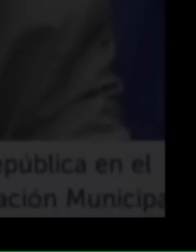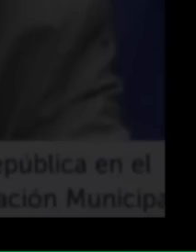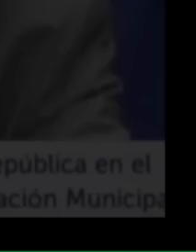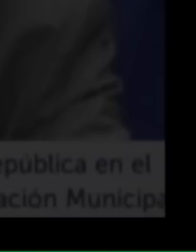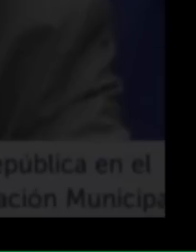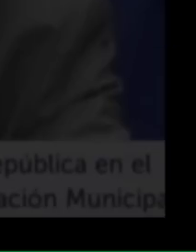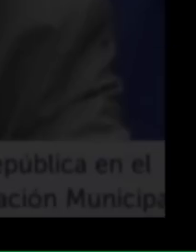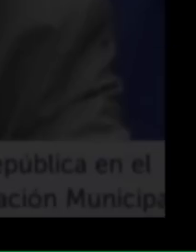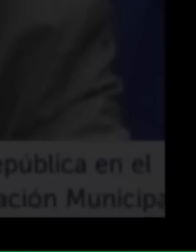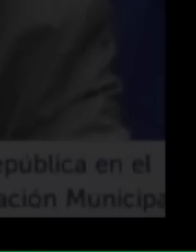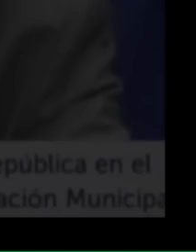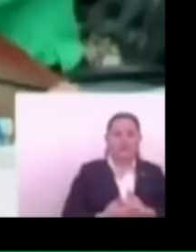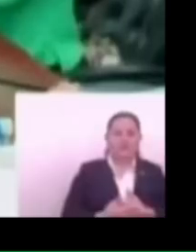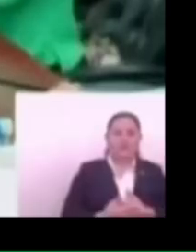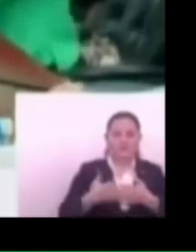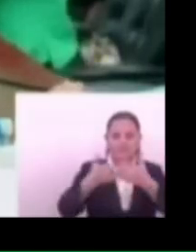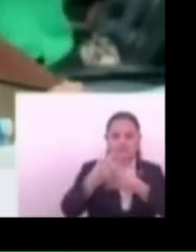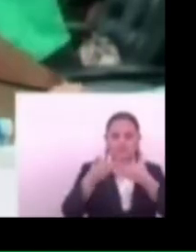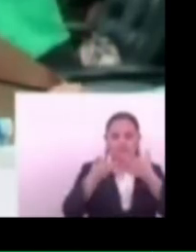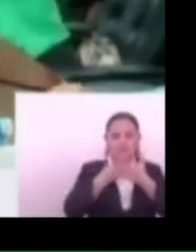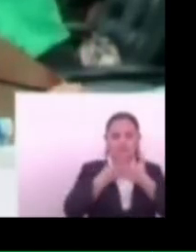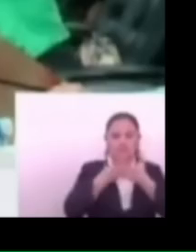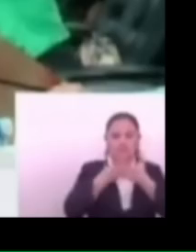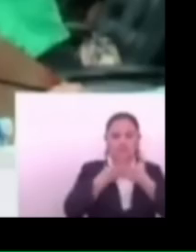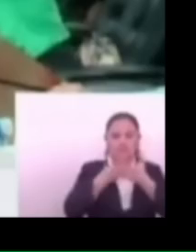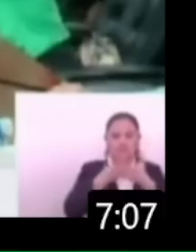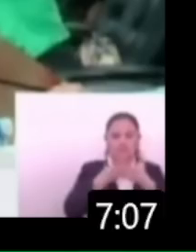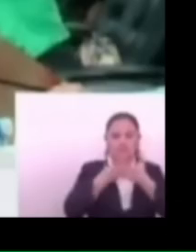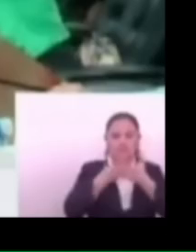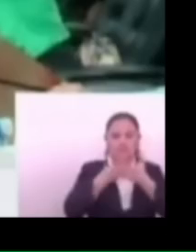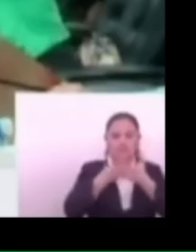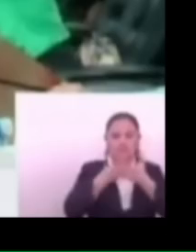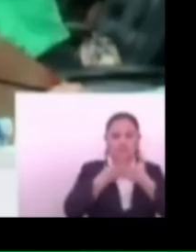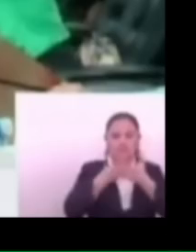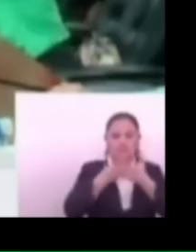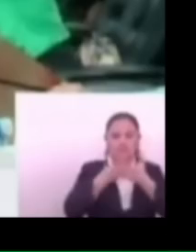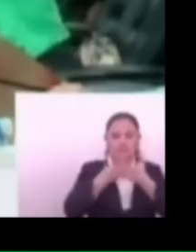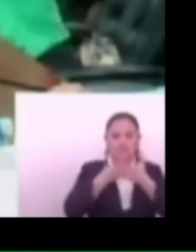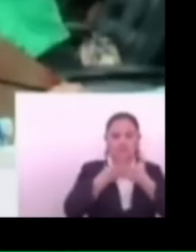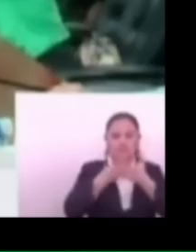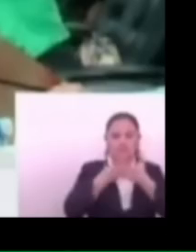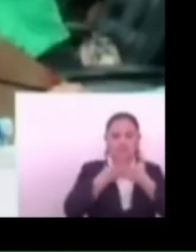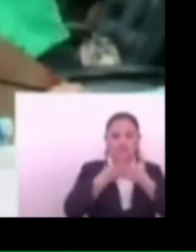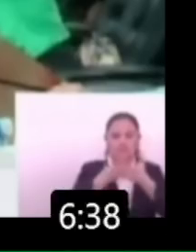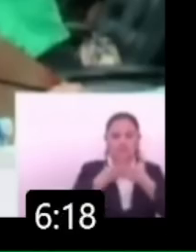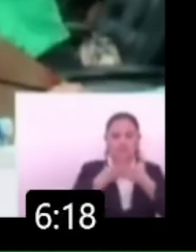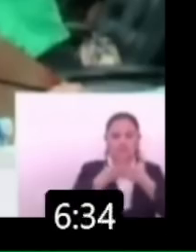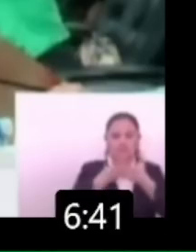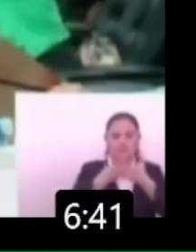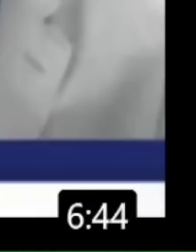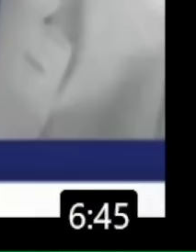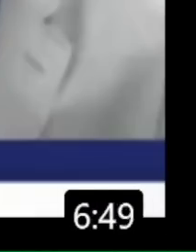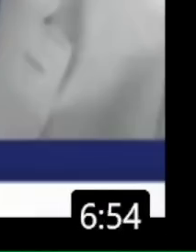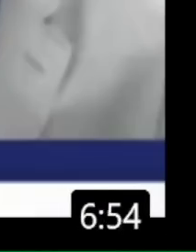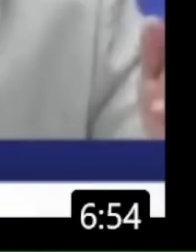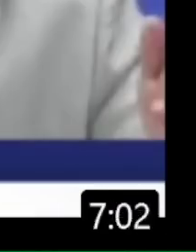Rosita. Te tronó, hermana. Te tronó ser la burla. Porque andas preguntando cosas que nada que ver, hermana. Por